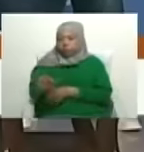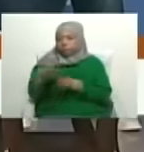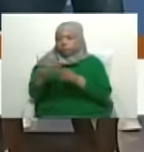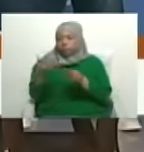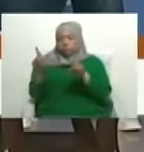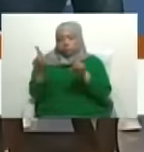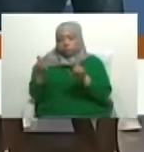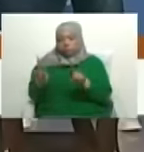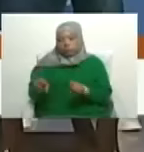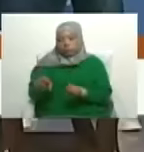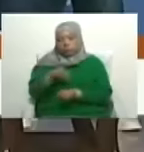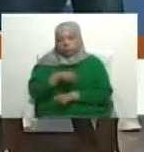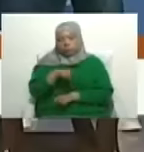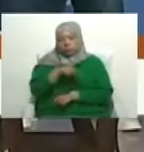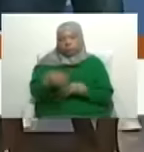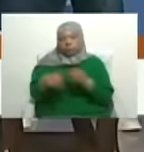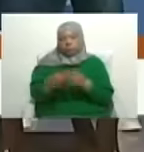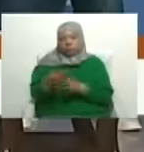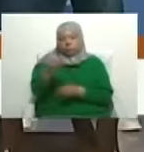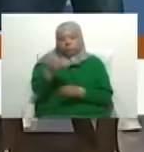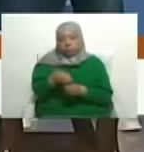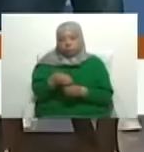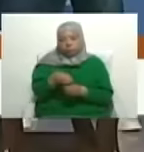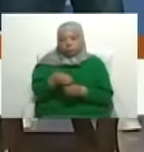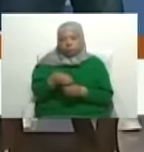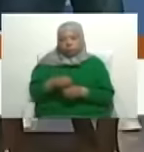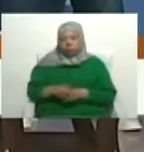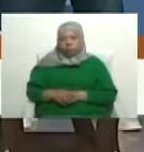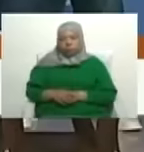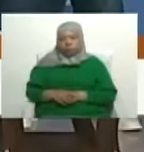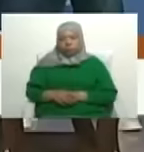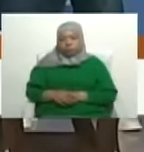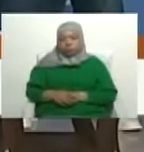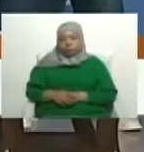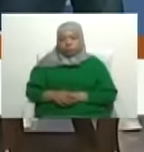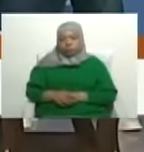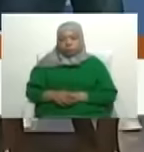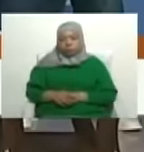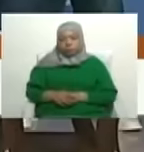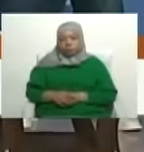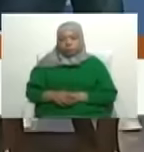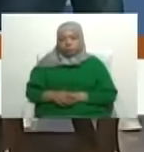las pruebas que hasta ahora se han presentado sobre estas conspiraciones.